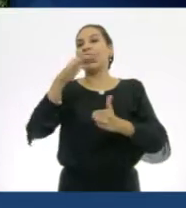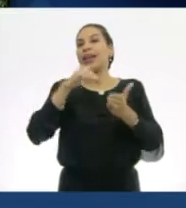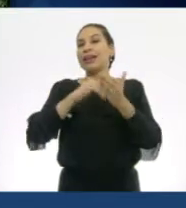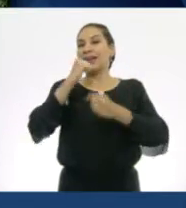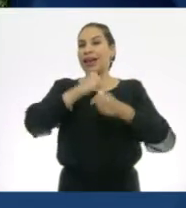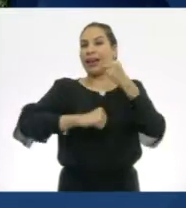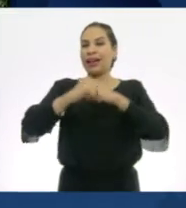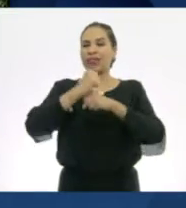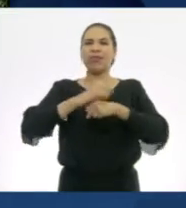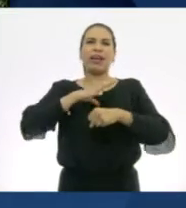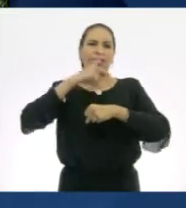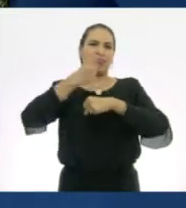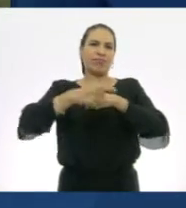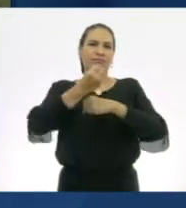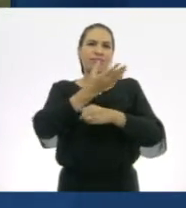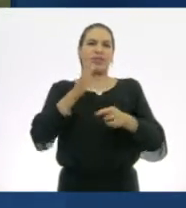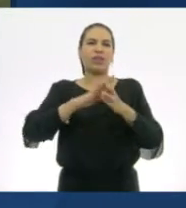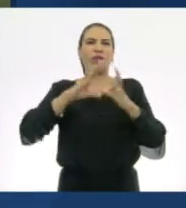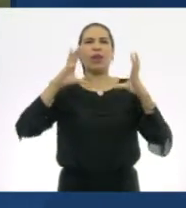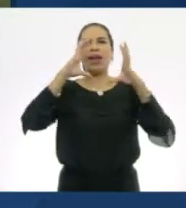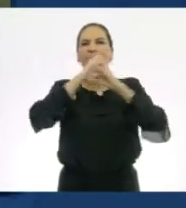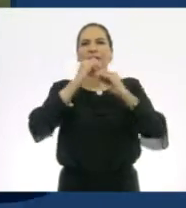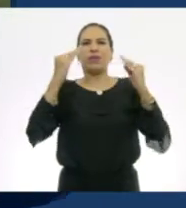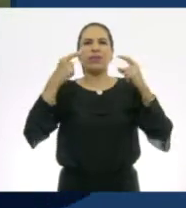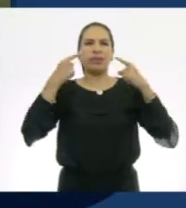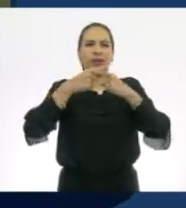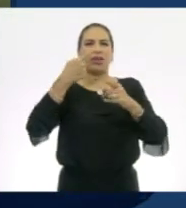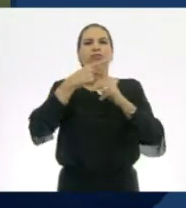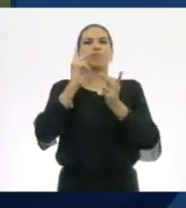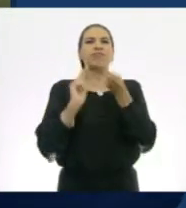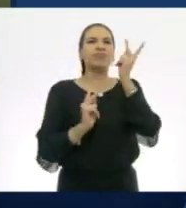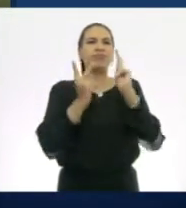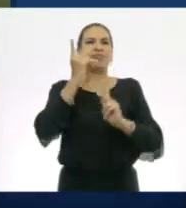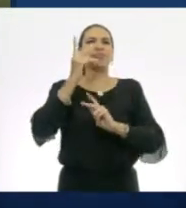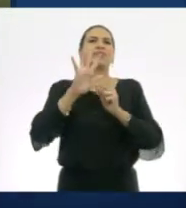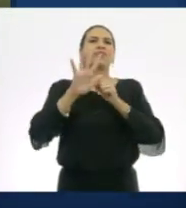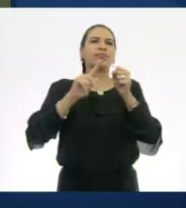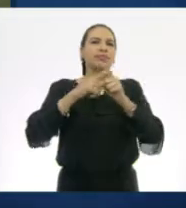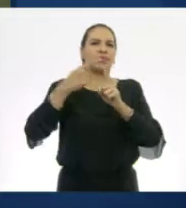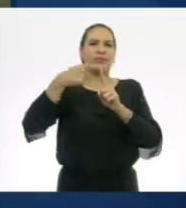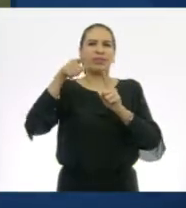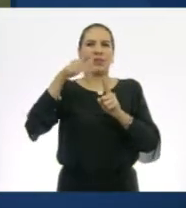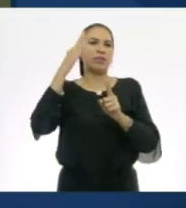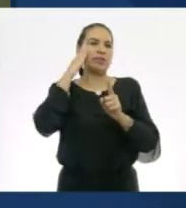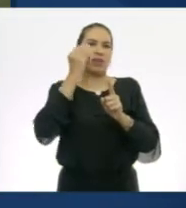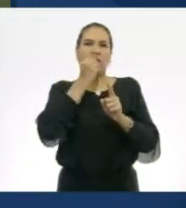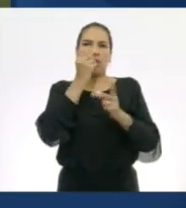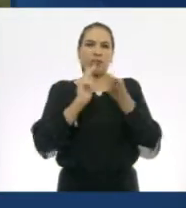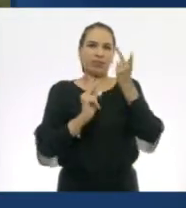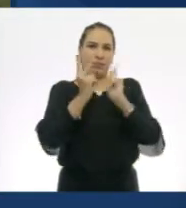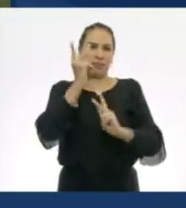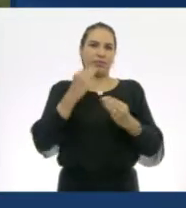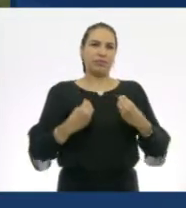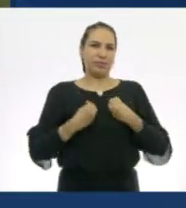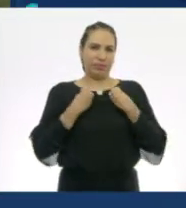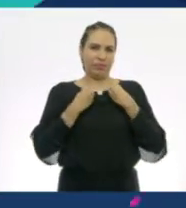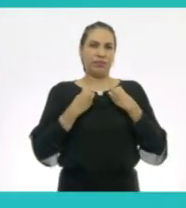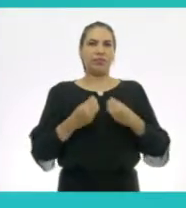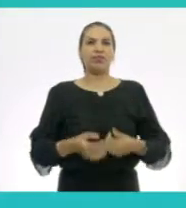años afectaron tanto el clima como la vegetación, que era su principal fuente de